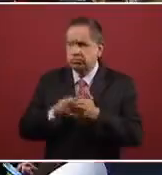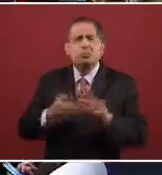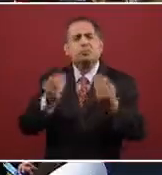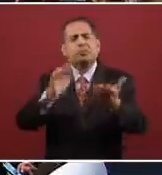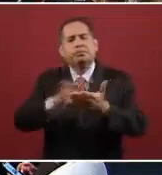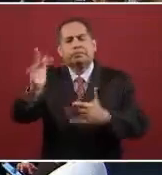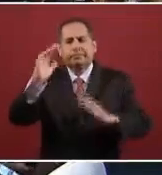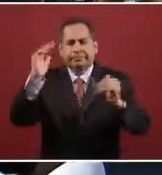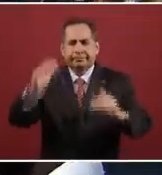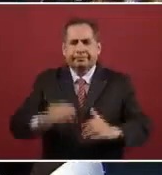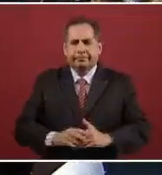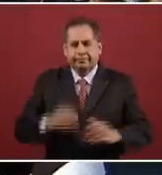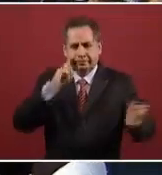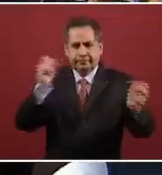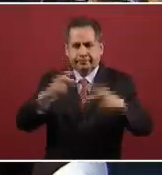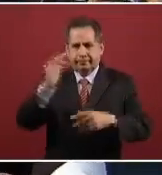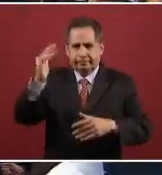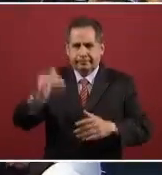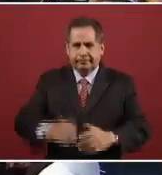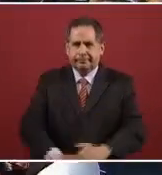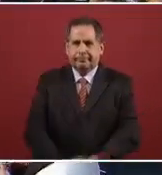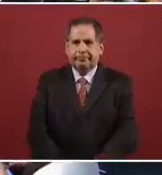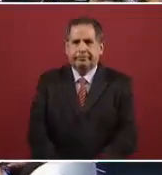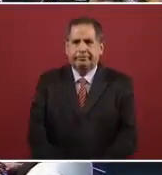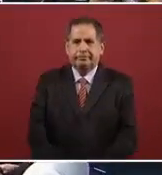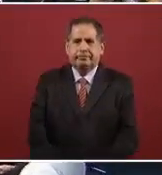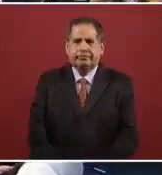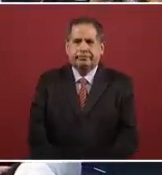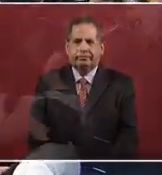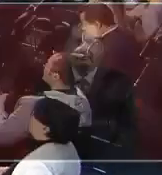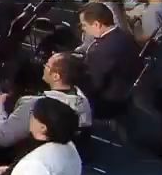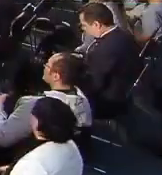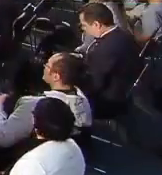muchas gracias. Nos vemos mañana.